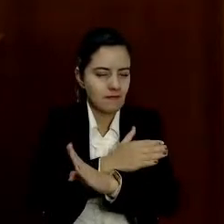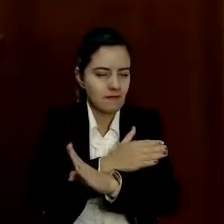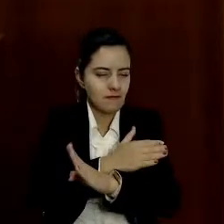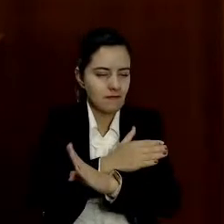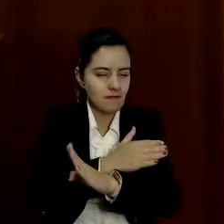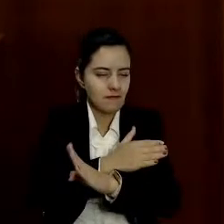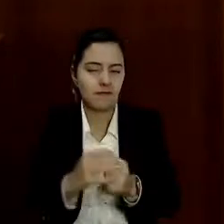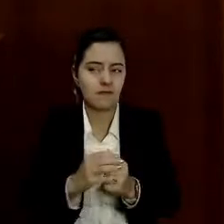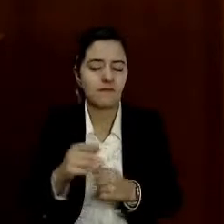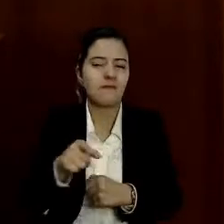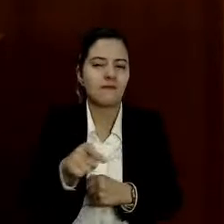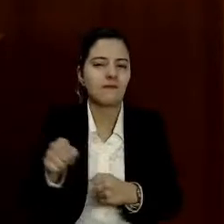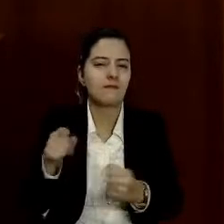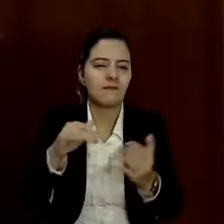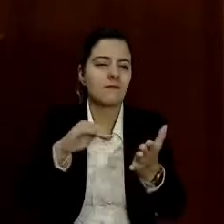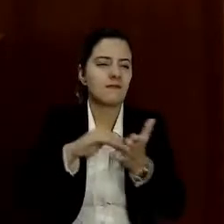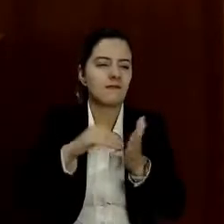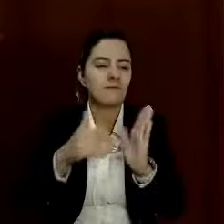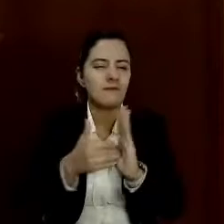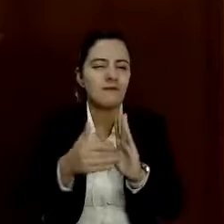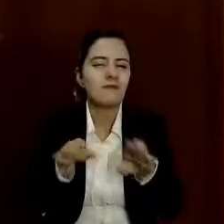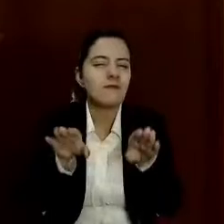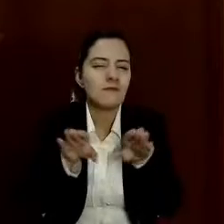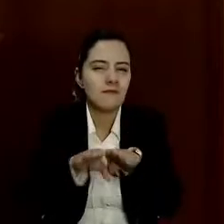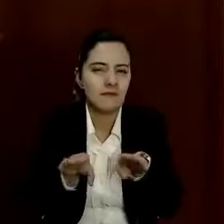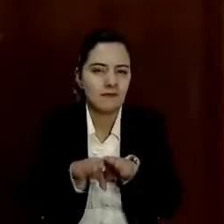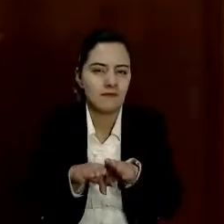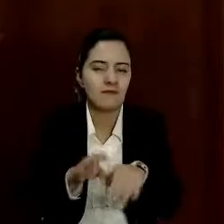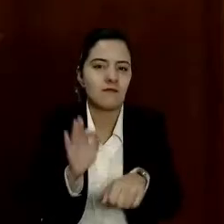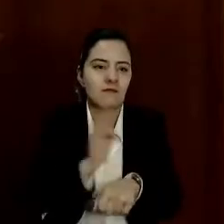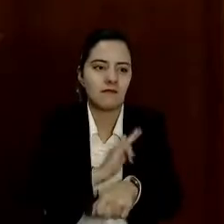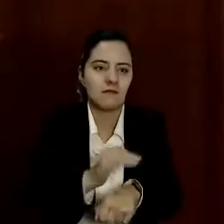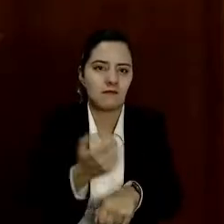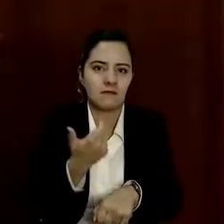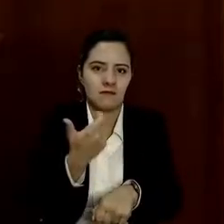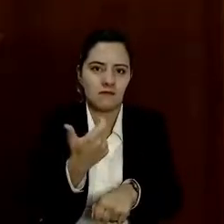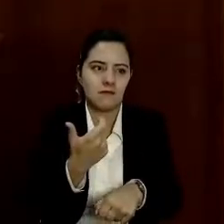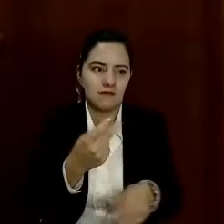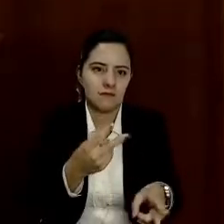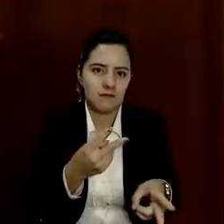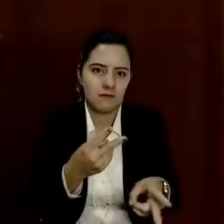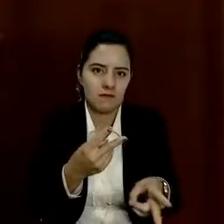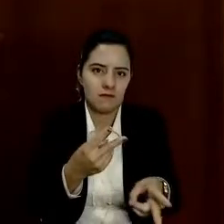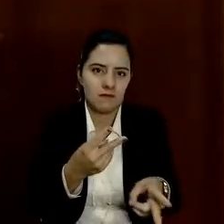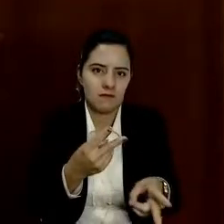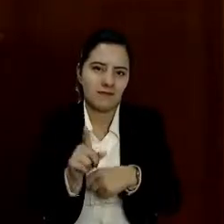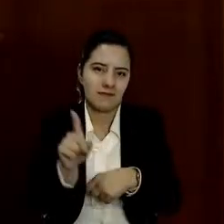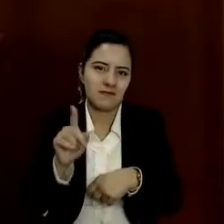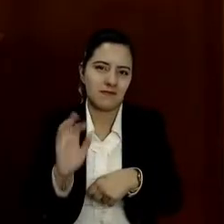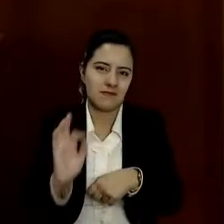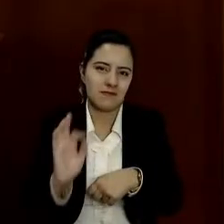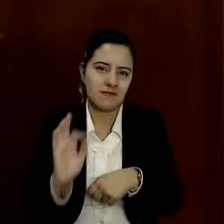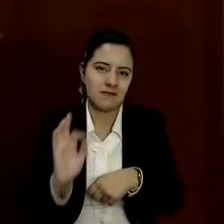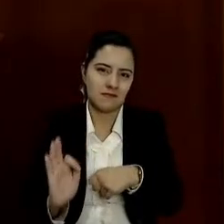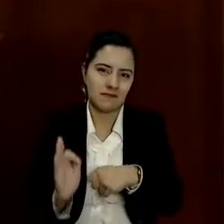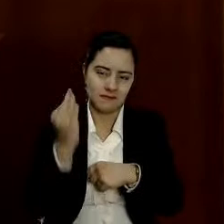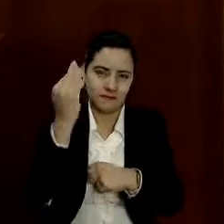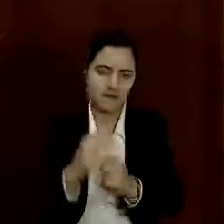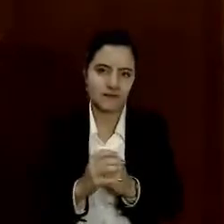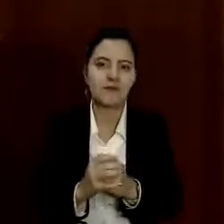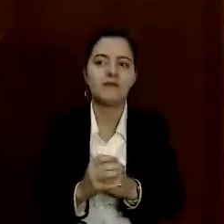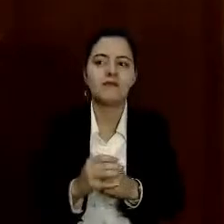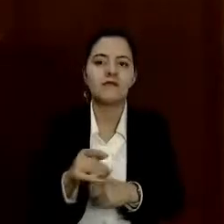fraudulento para succionar y desviar recursos federales consistió en la adjudicación directa de